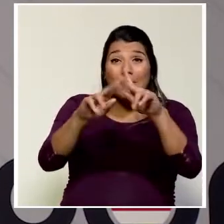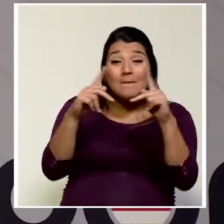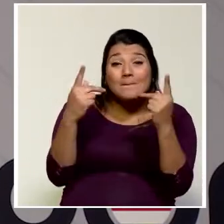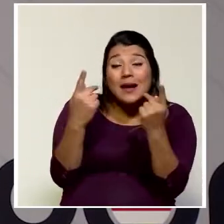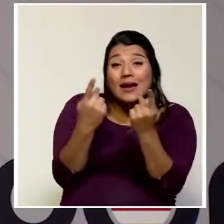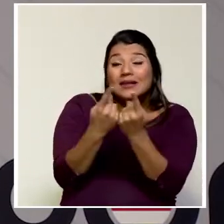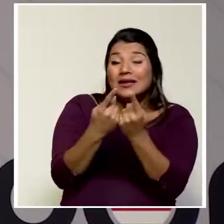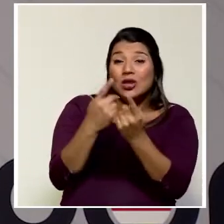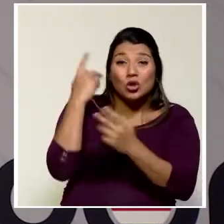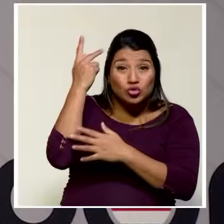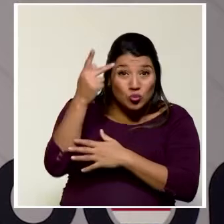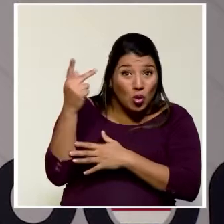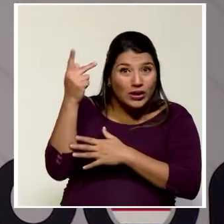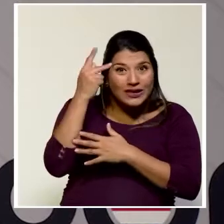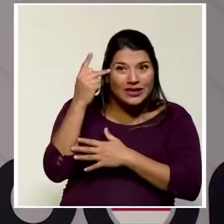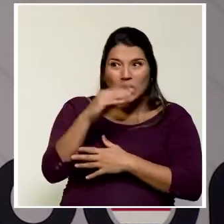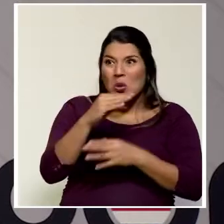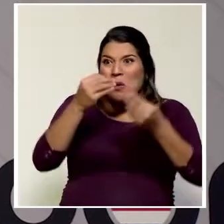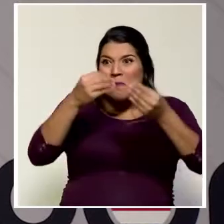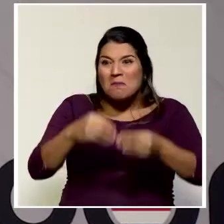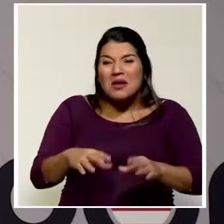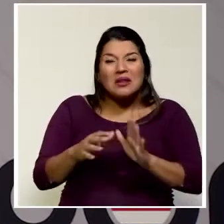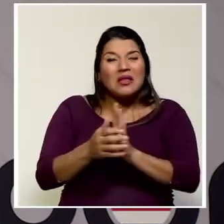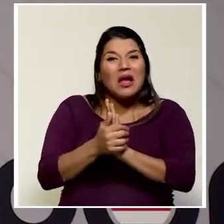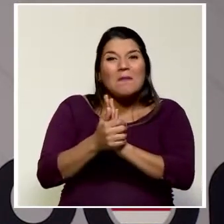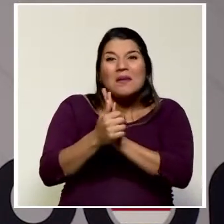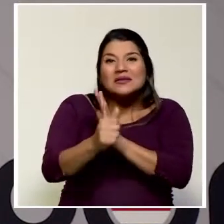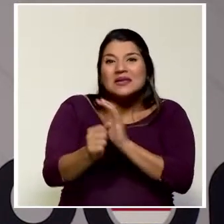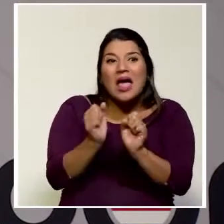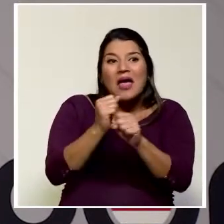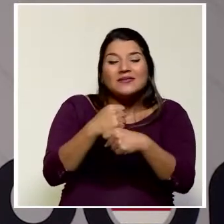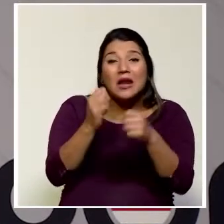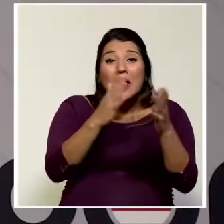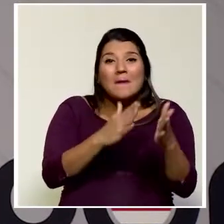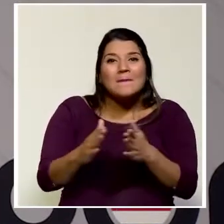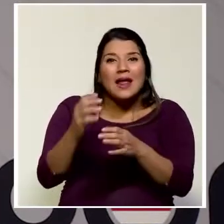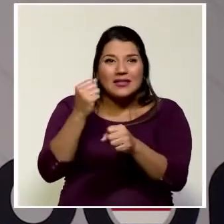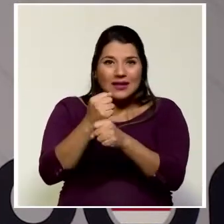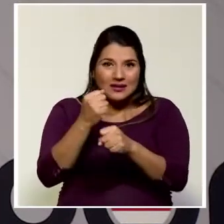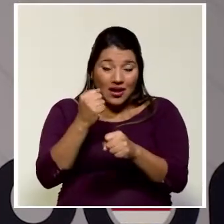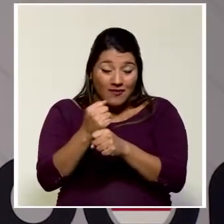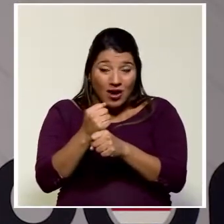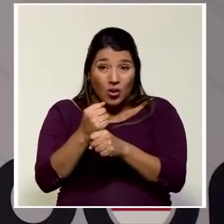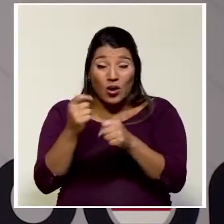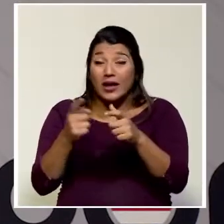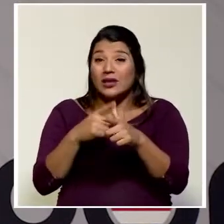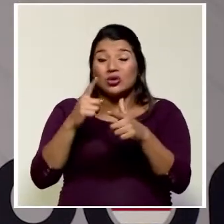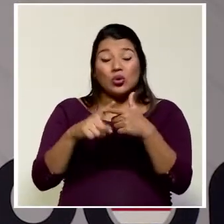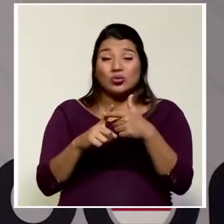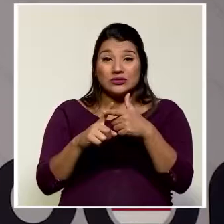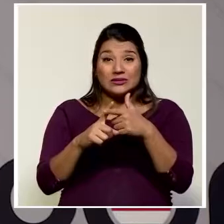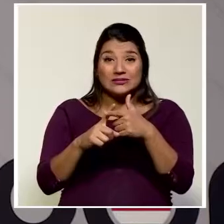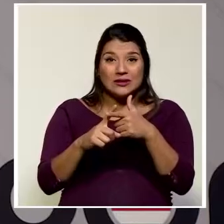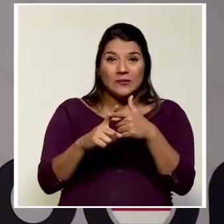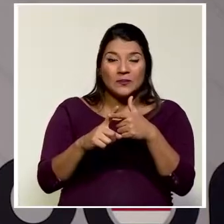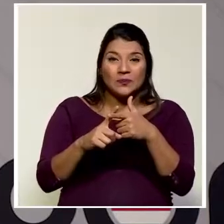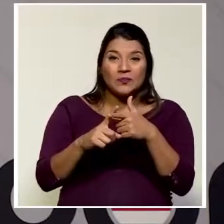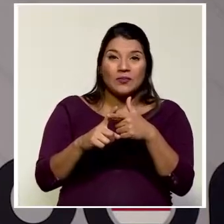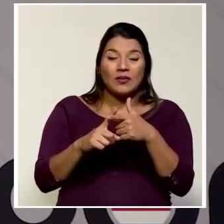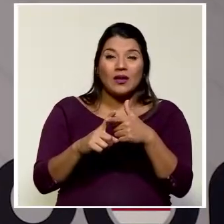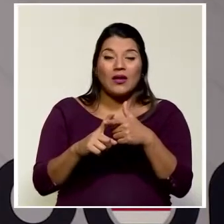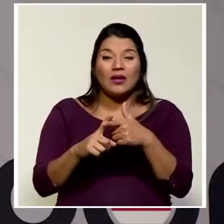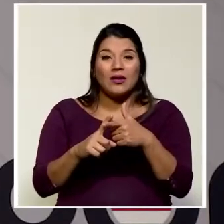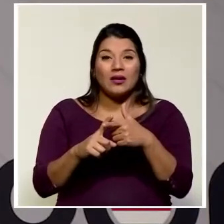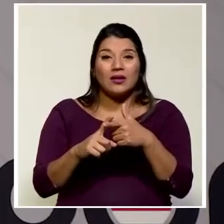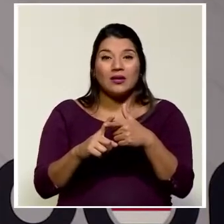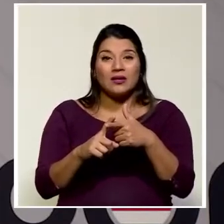de conformación de una agenda programática, y se ve la mano, digamos, de los equipos de trabajo en donde dejan, digamos que, por decirlo